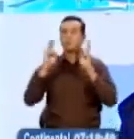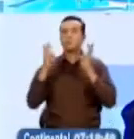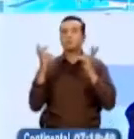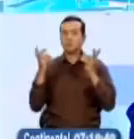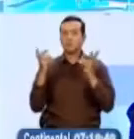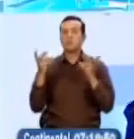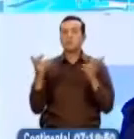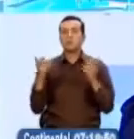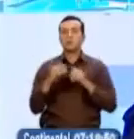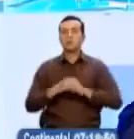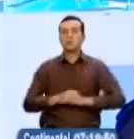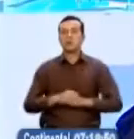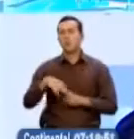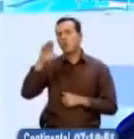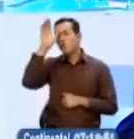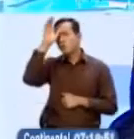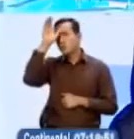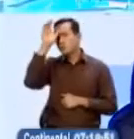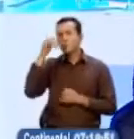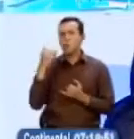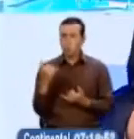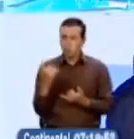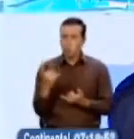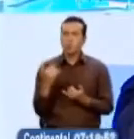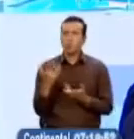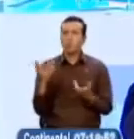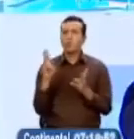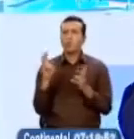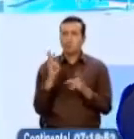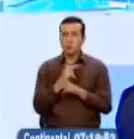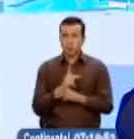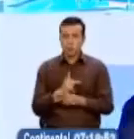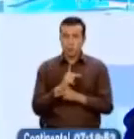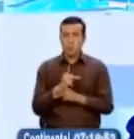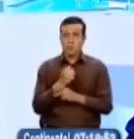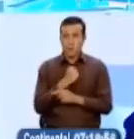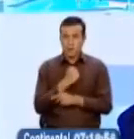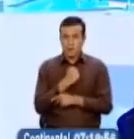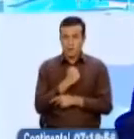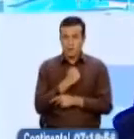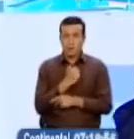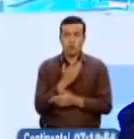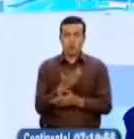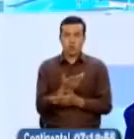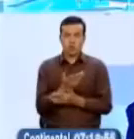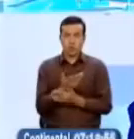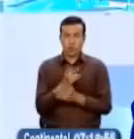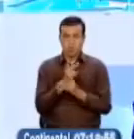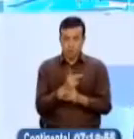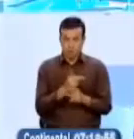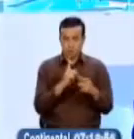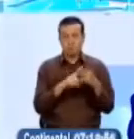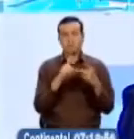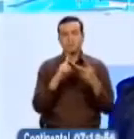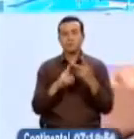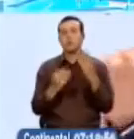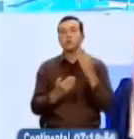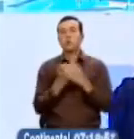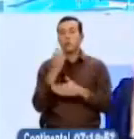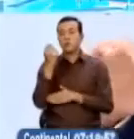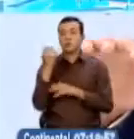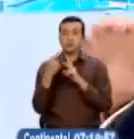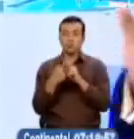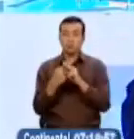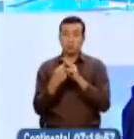es una concepción más moderna más actual de lo que es la protección del patrimonio crea además en líneas de crédito